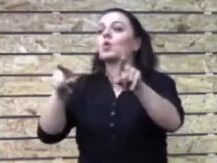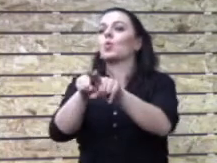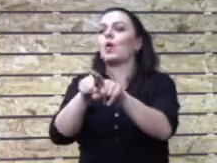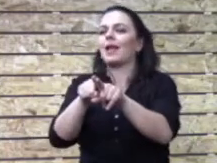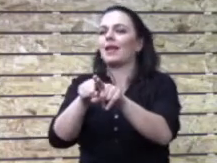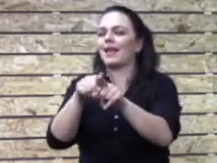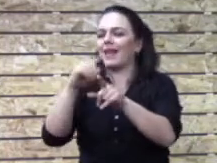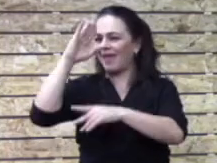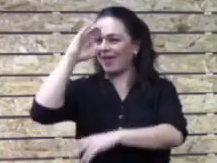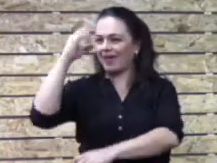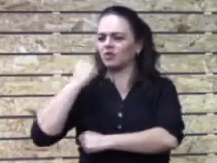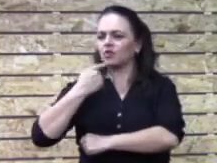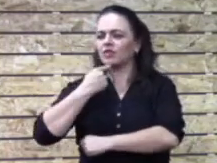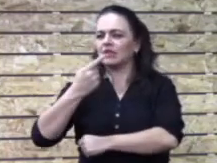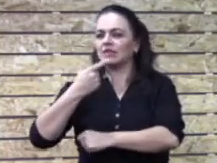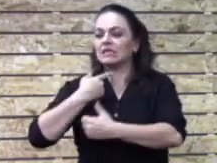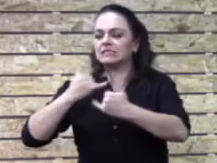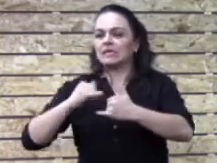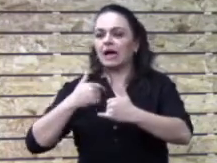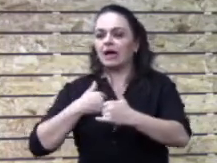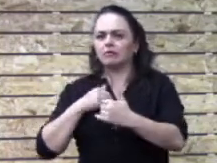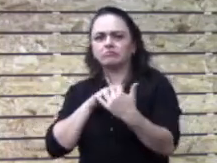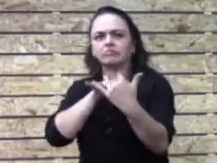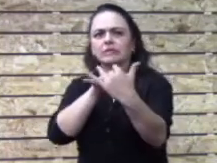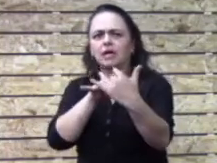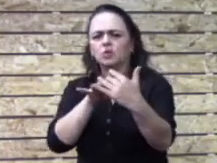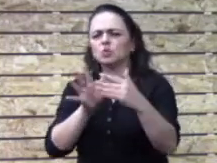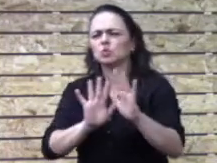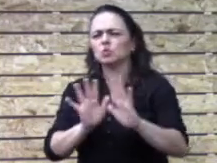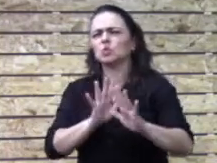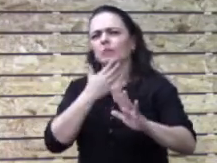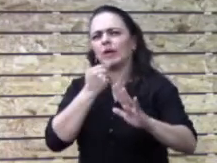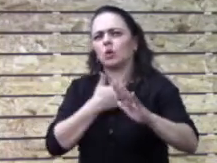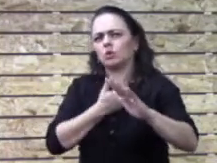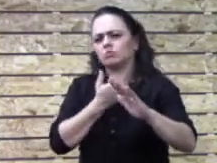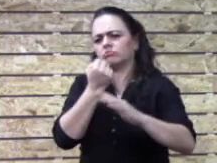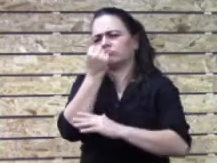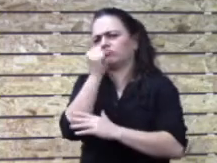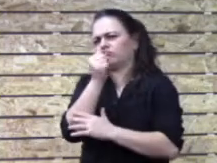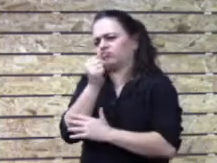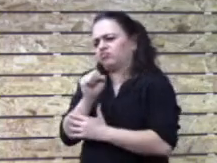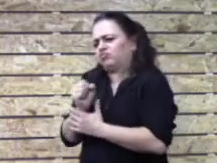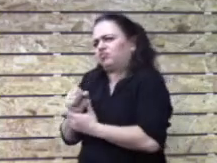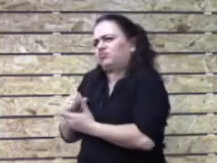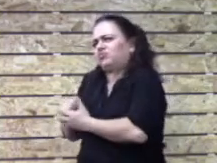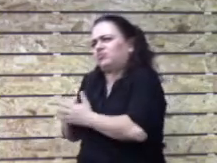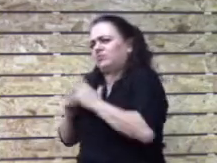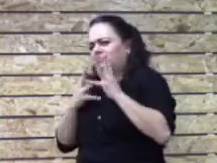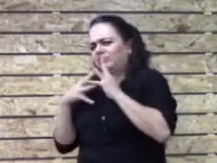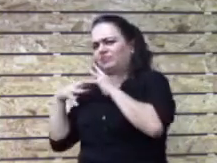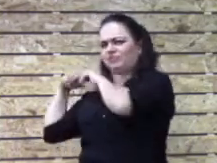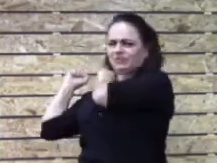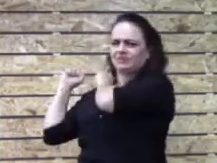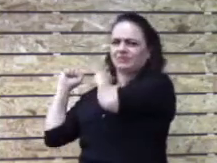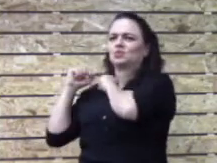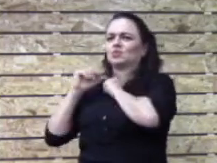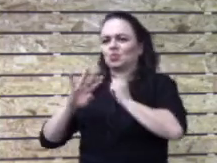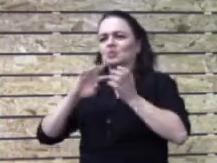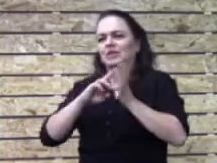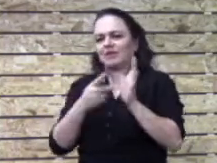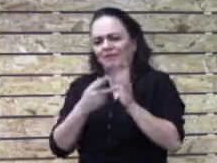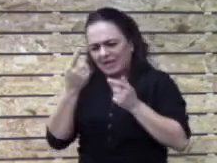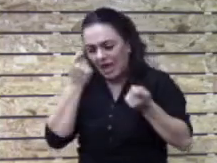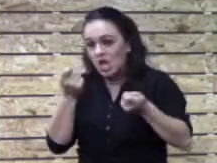táctica. Me llamó la atención esa expresión pensando en este fin de semana. Yo creo que lo que estamos haciendo este fin de semana es